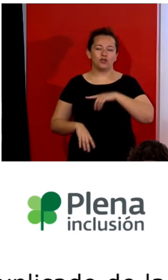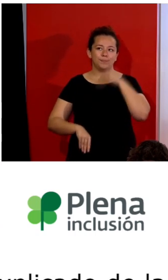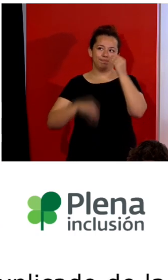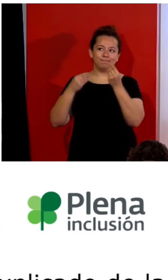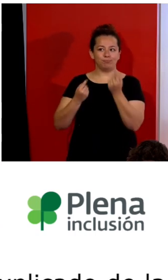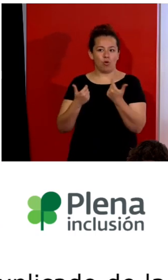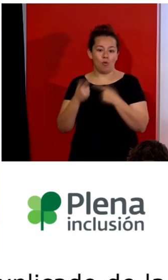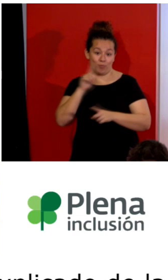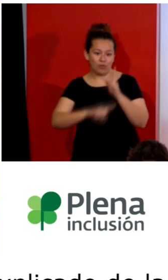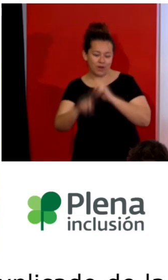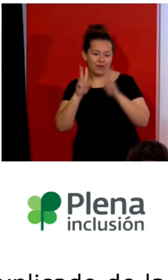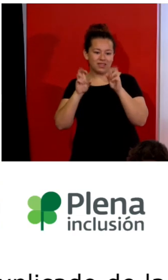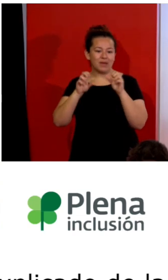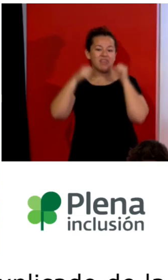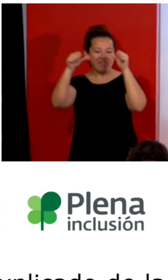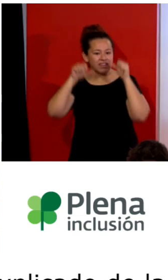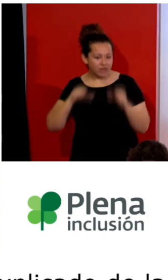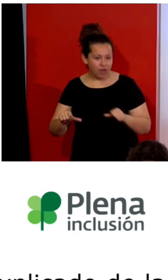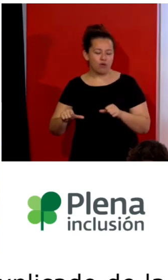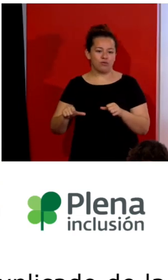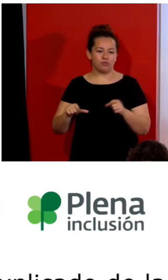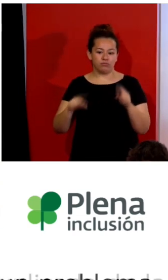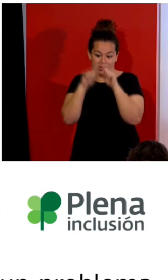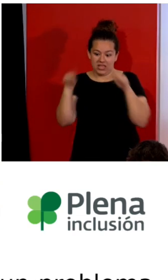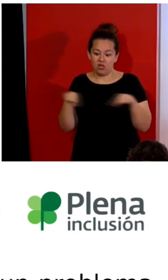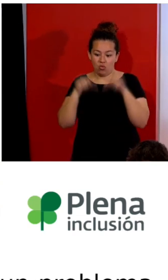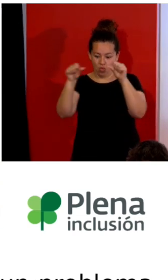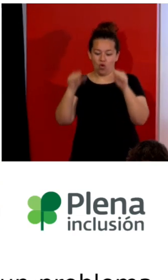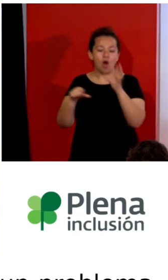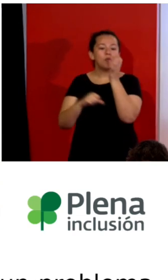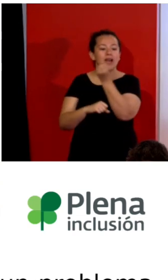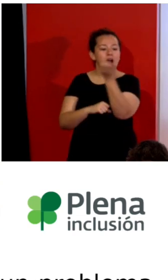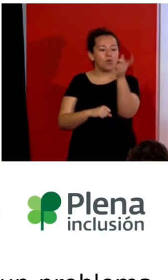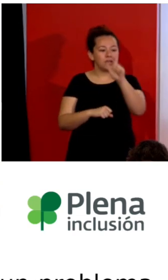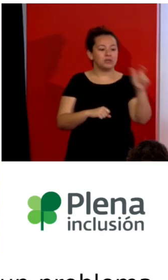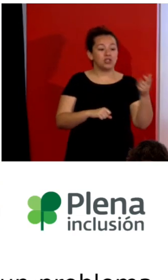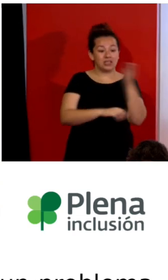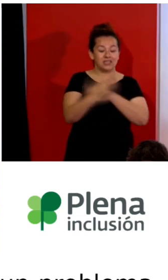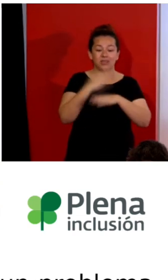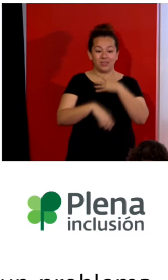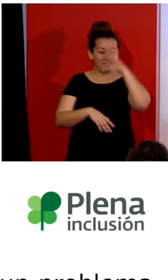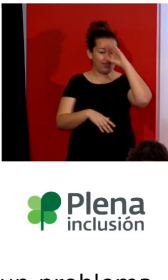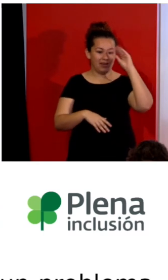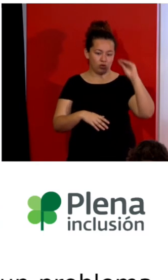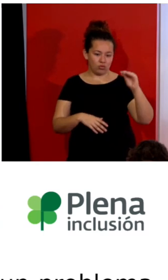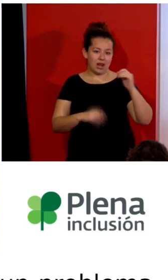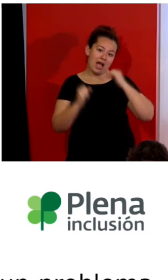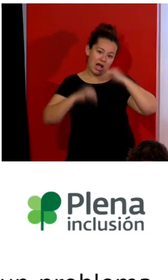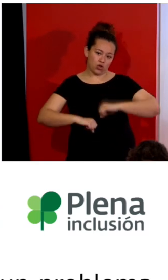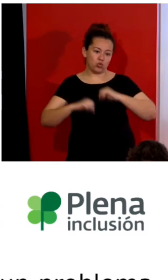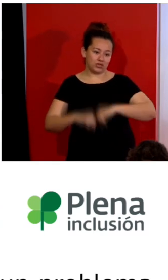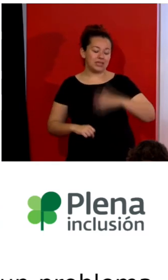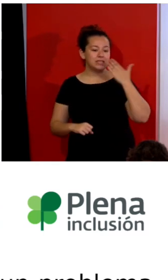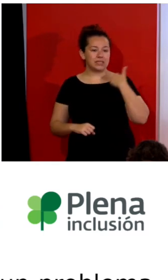un problema el tema del certificado, porque en algunos casos las personas con discapacidad intelectual adultas que